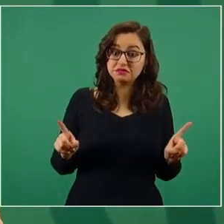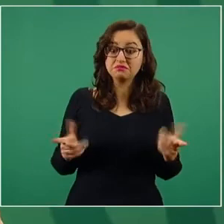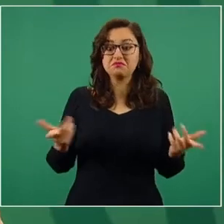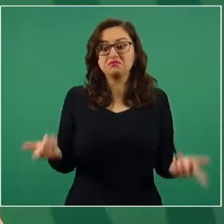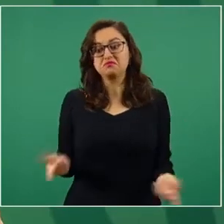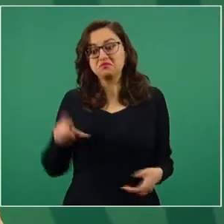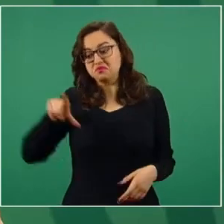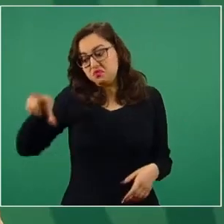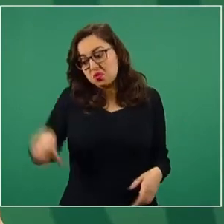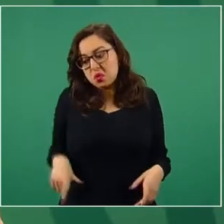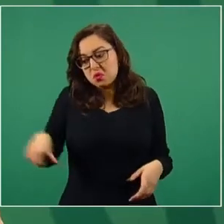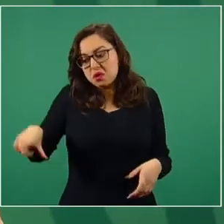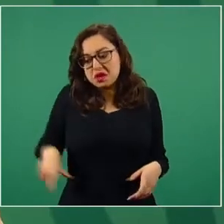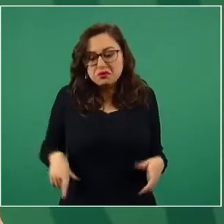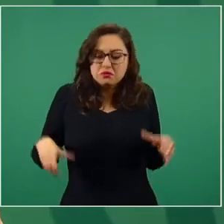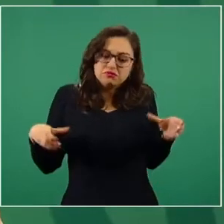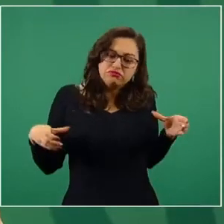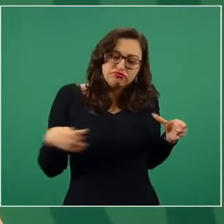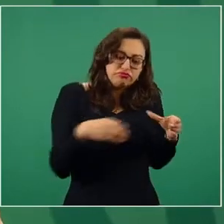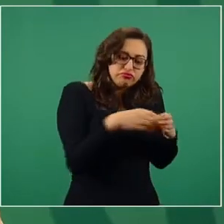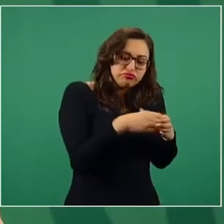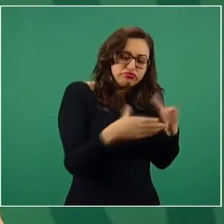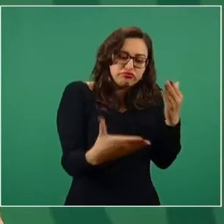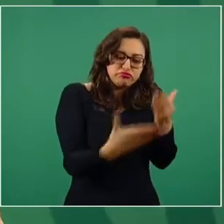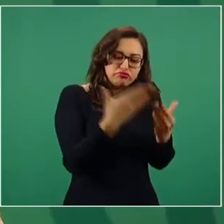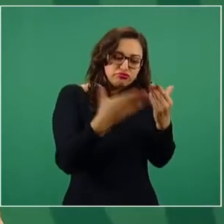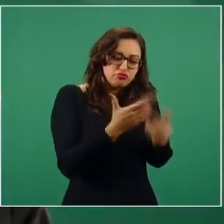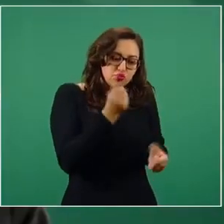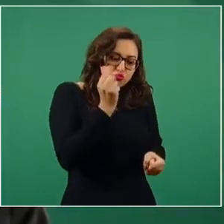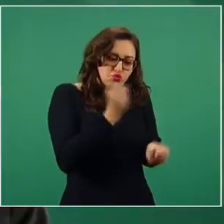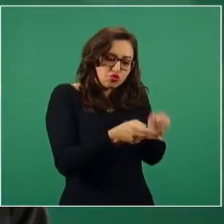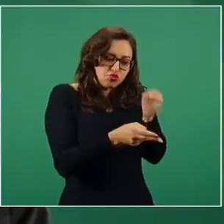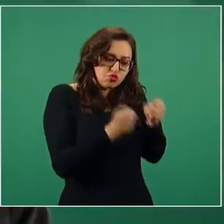y está al servicio de una minoría, pues entonces sí,